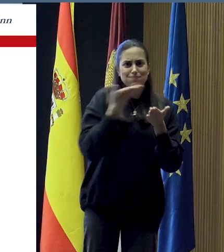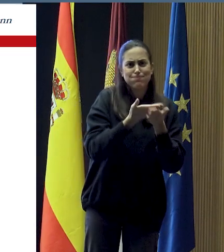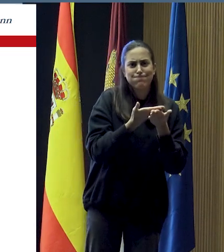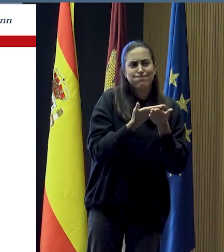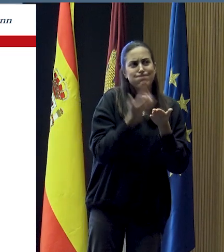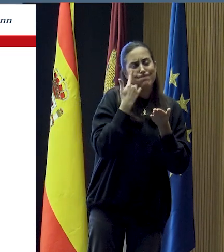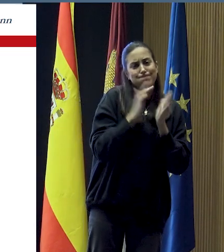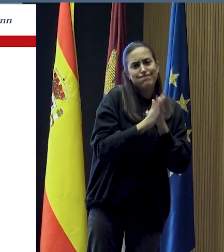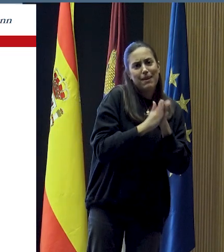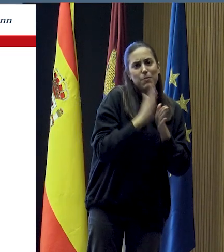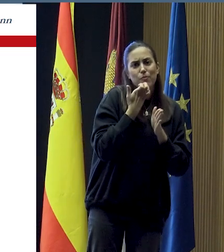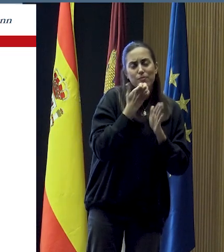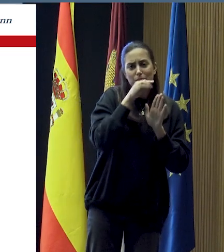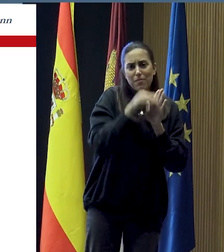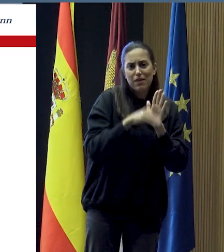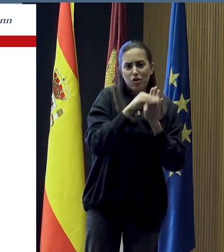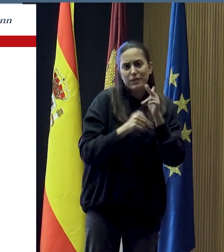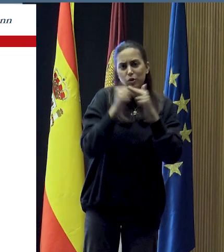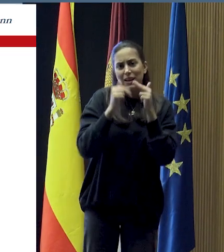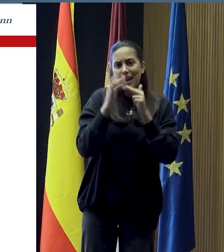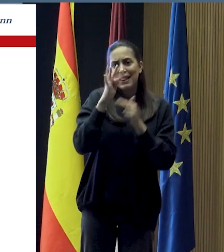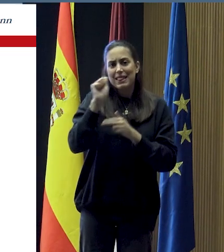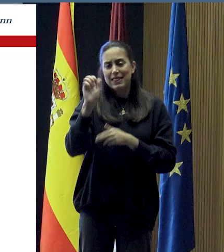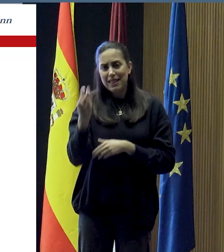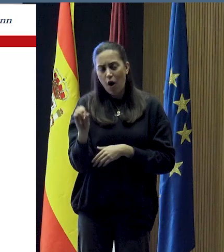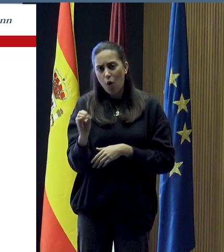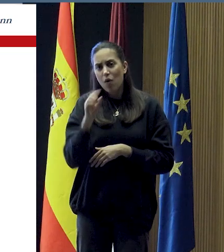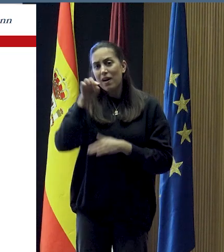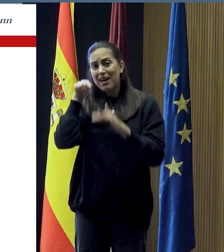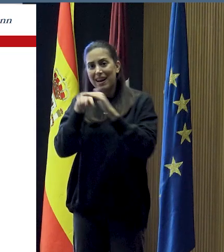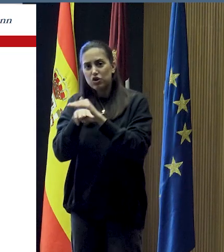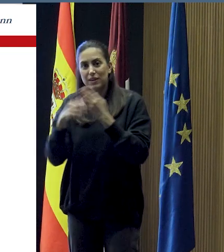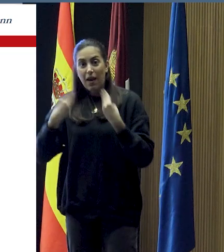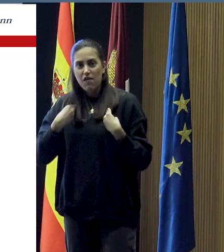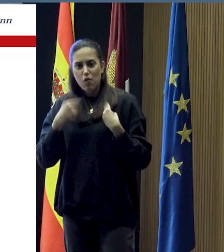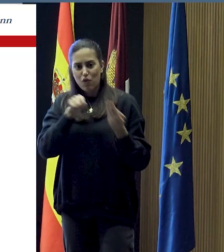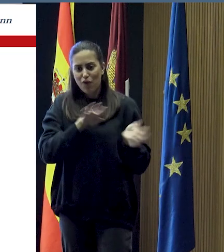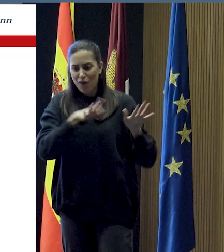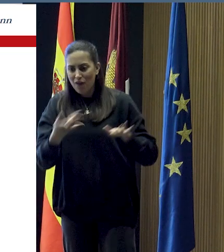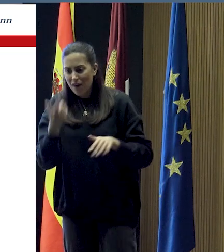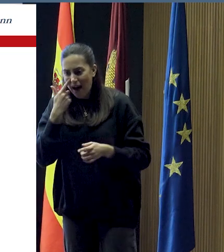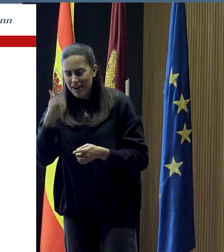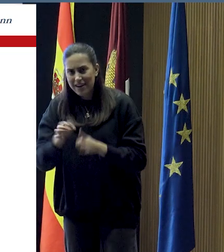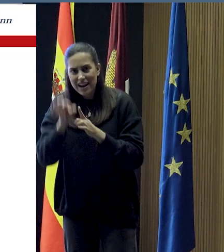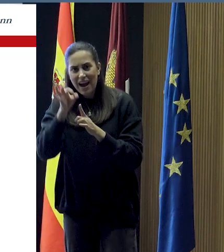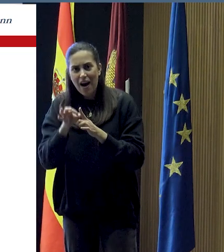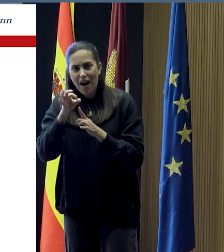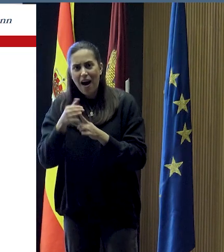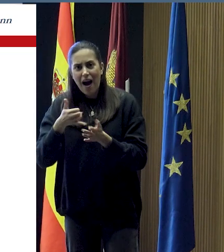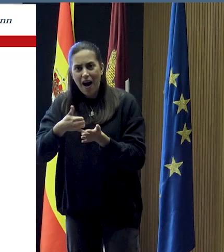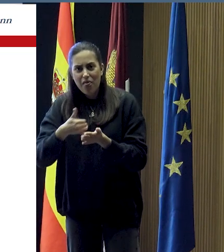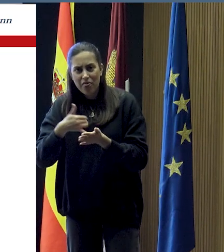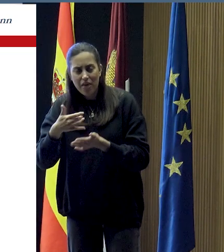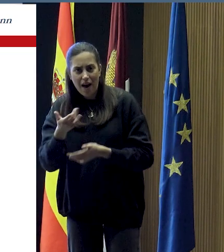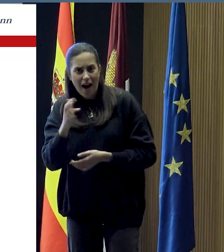estos patrones que hemos desarrollado con la proteína tau se lleven a resonancias in vivo para ver si aparece ese nivel de atrofia y si la